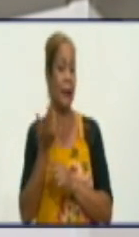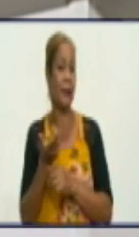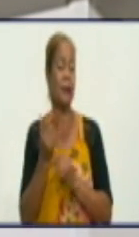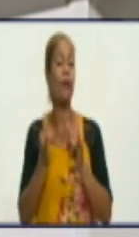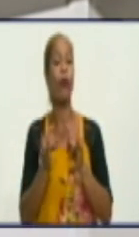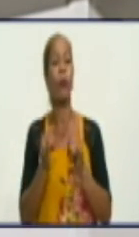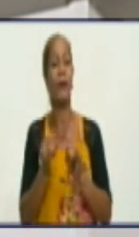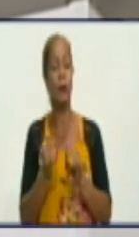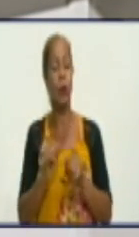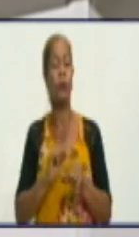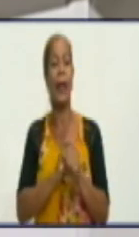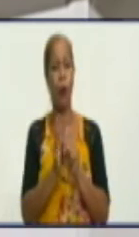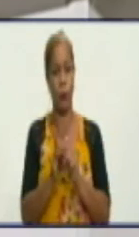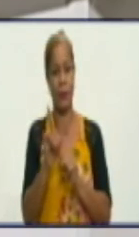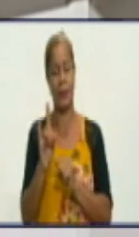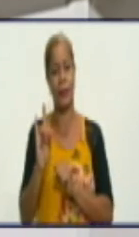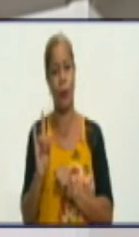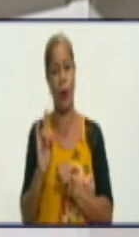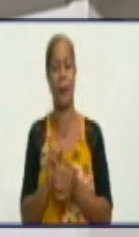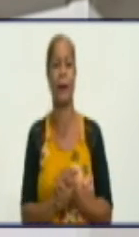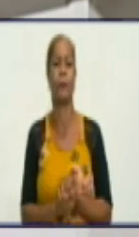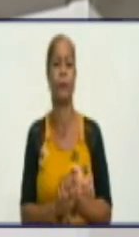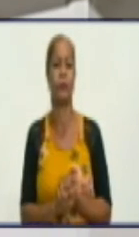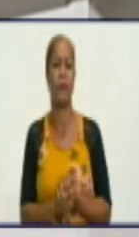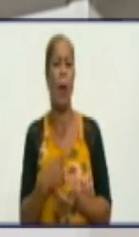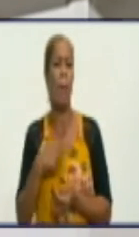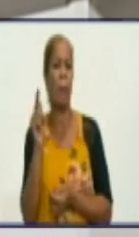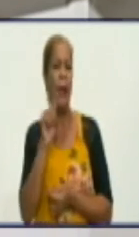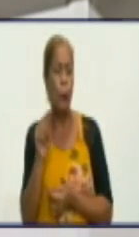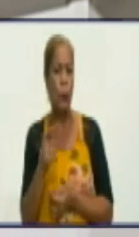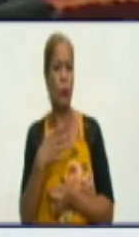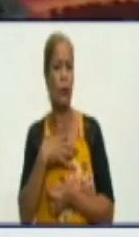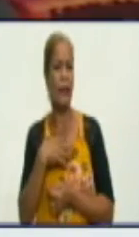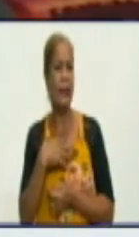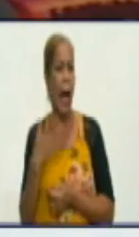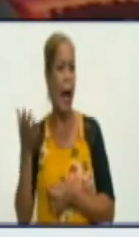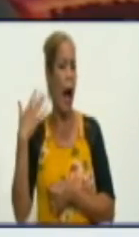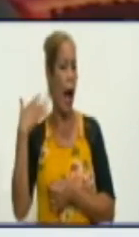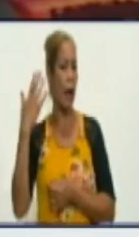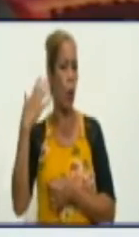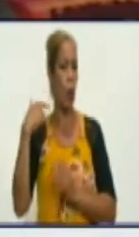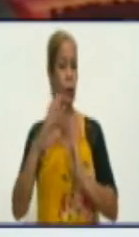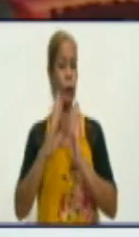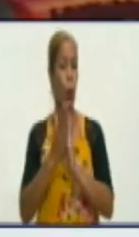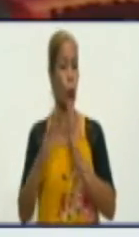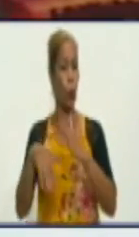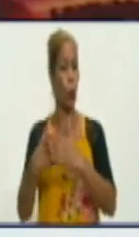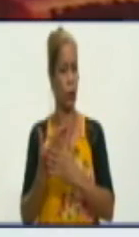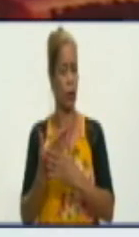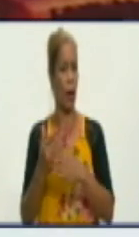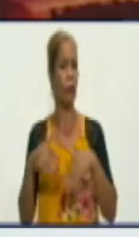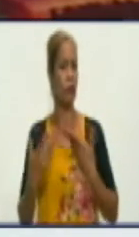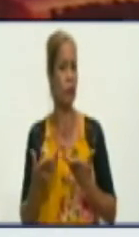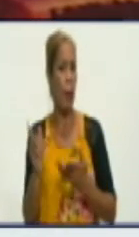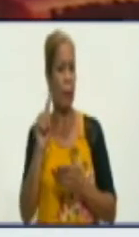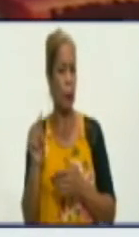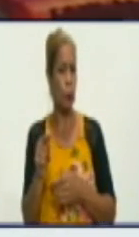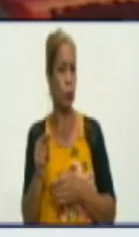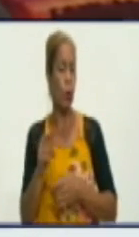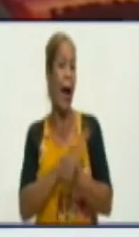la COVID-19. ¿Tendrá que ver el calor de estos días con la presión arterial en las personas? Bueno, sobre este particular